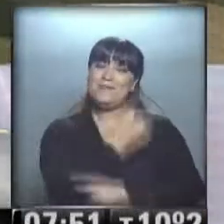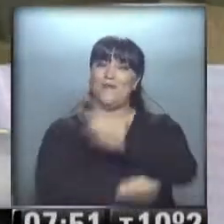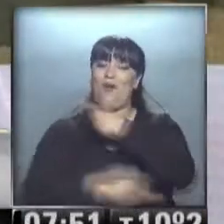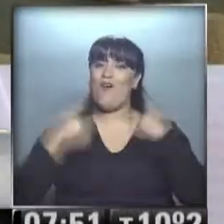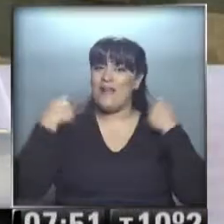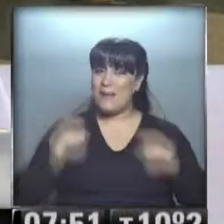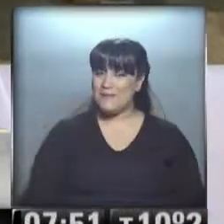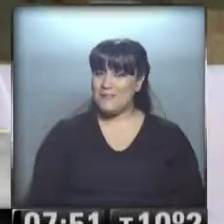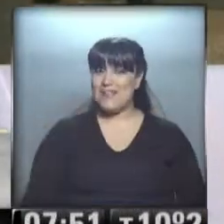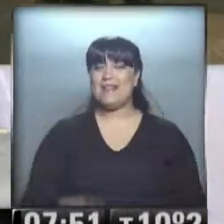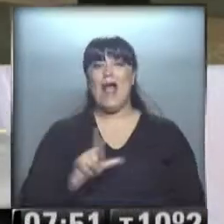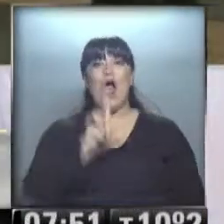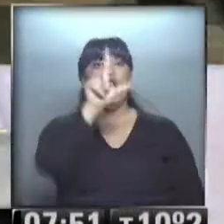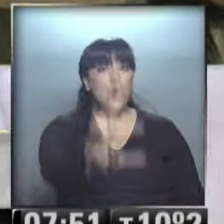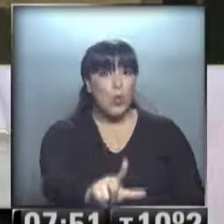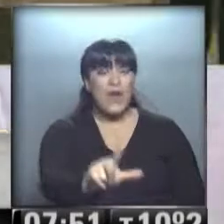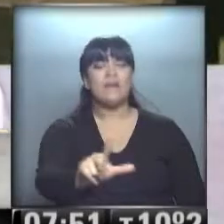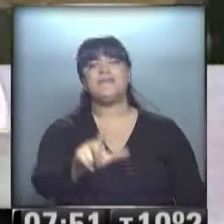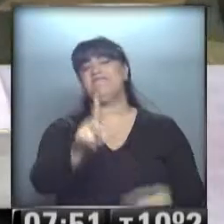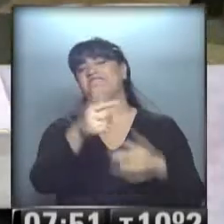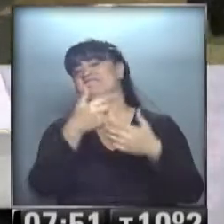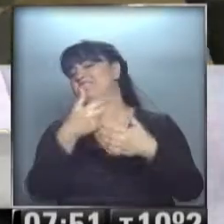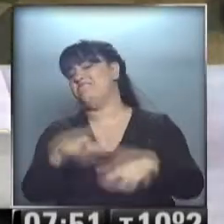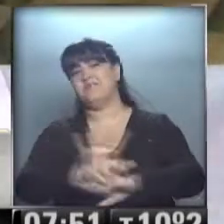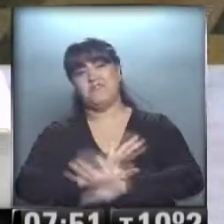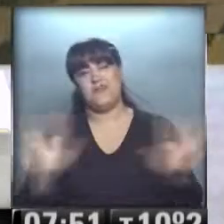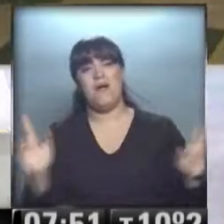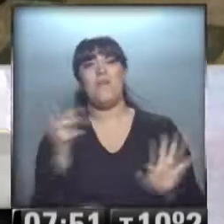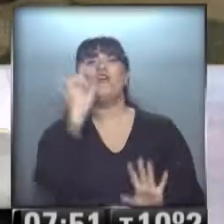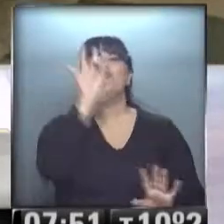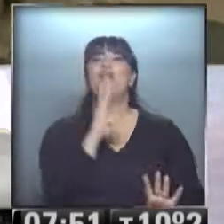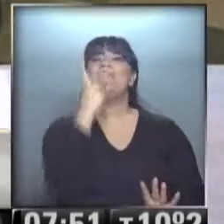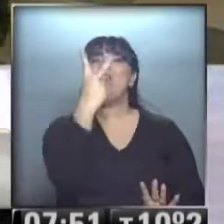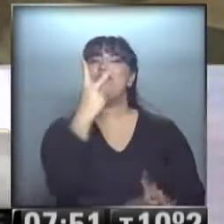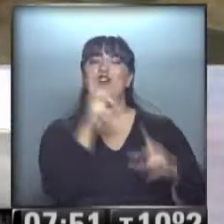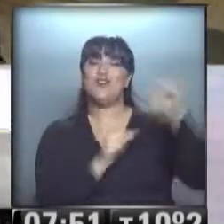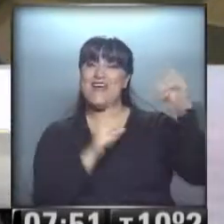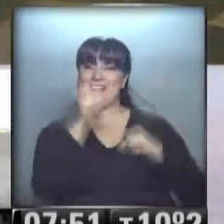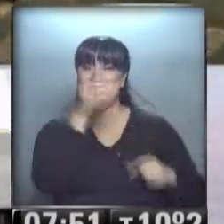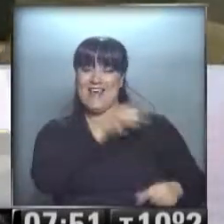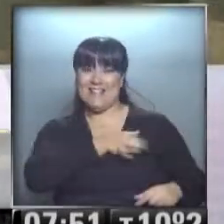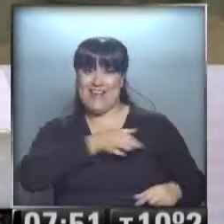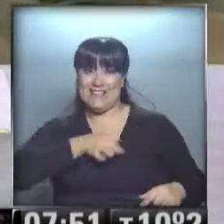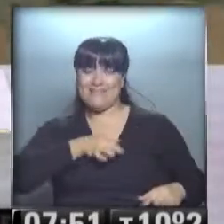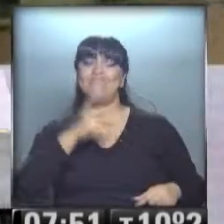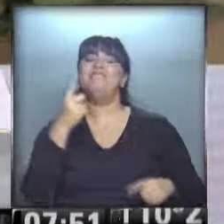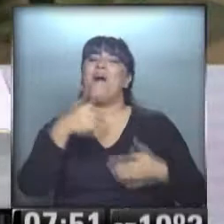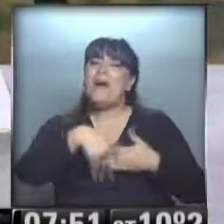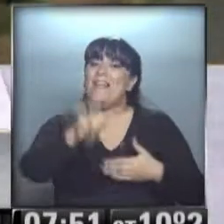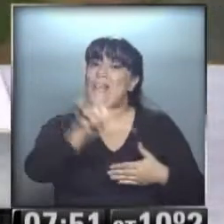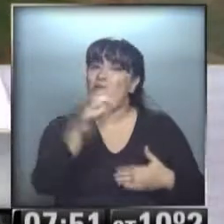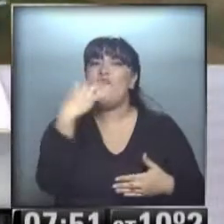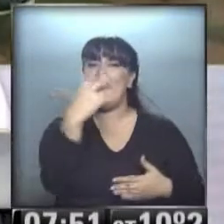aparte del número no sirve más porque tiene dos estrellas nada más y a partir del lunes y tenés que tener tres estrellas